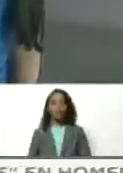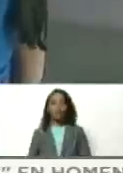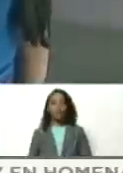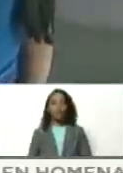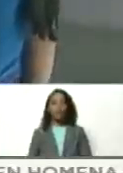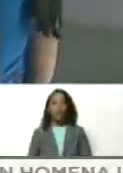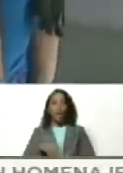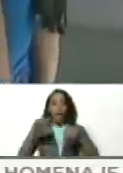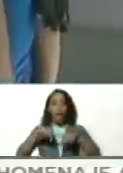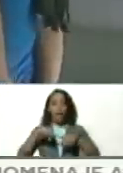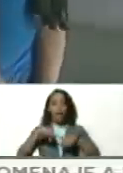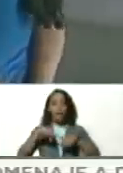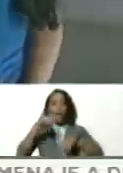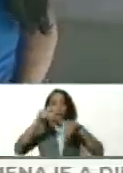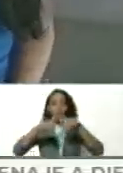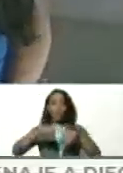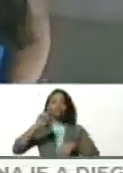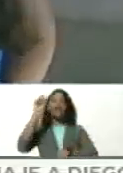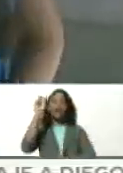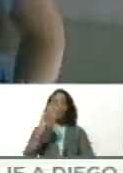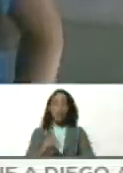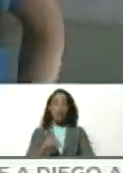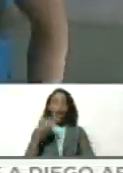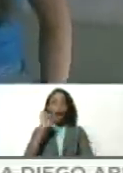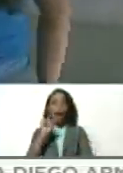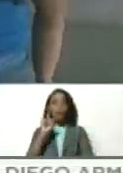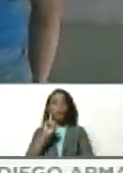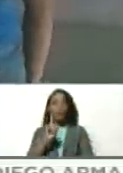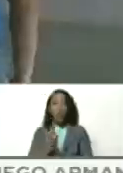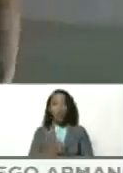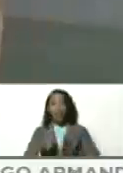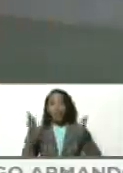En esta elección también hay un gran